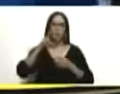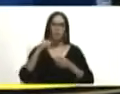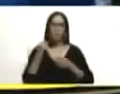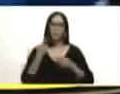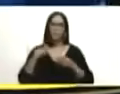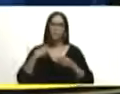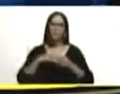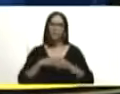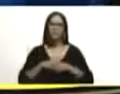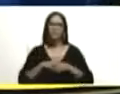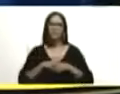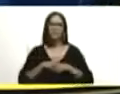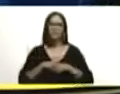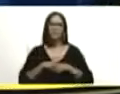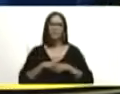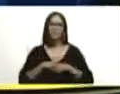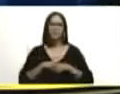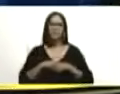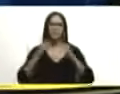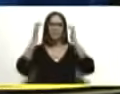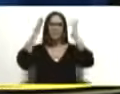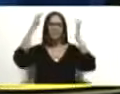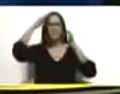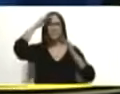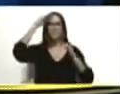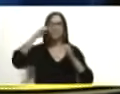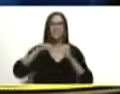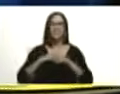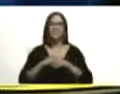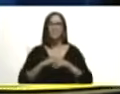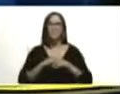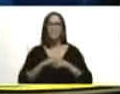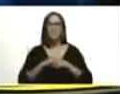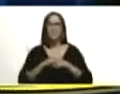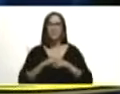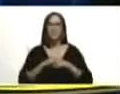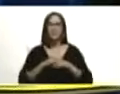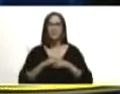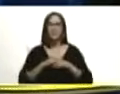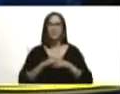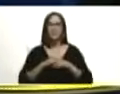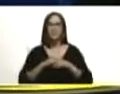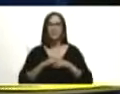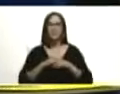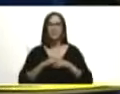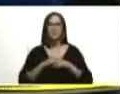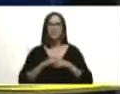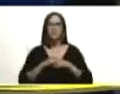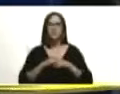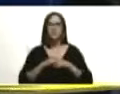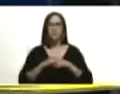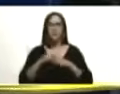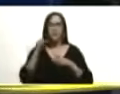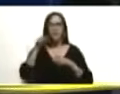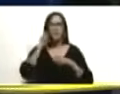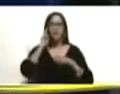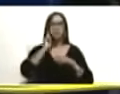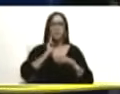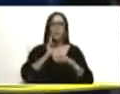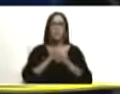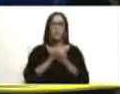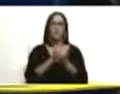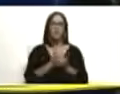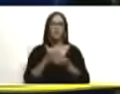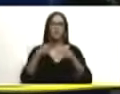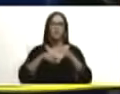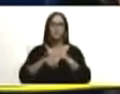eso? Inteligencia militar, pues. Ah. Mire, aquí está el Simón que ayudó al primer túnel